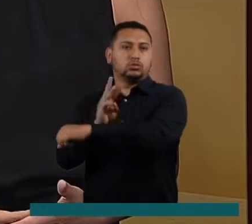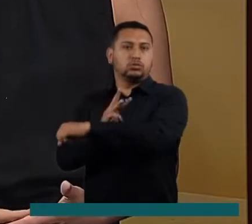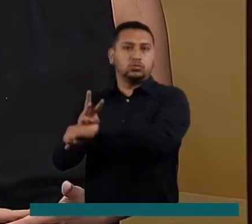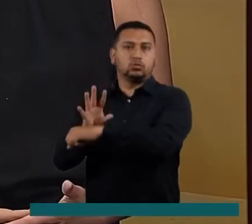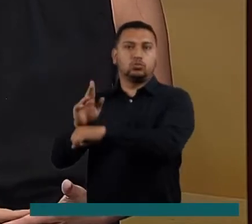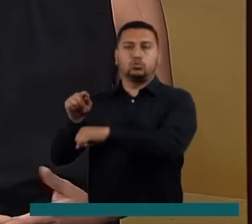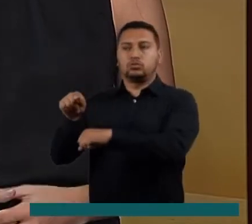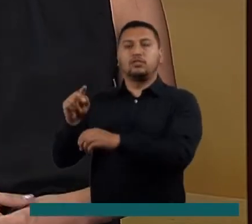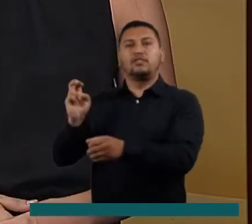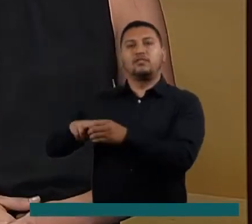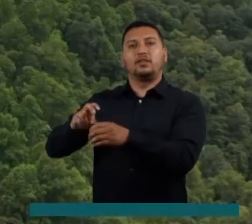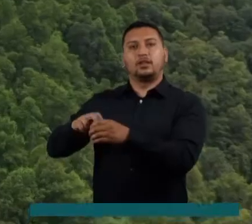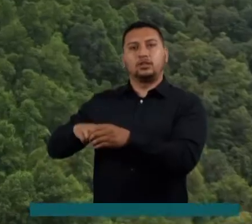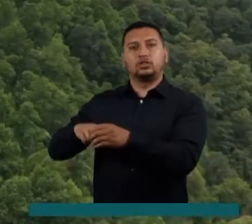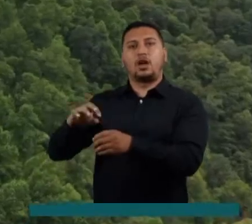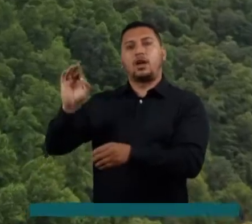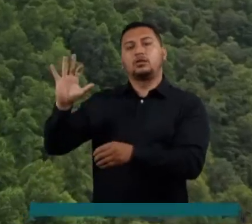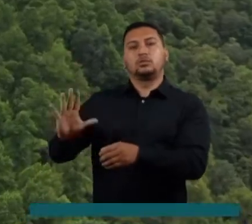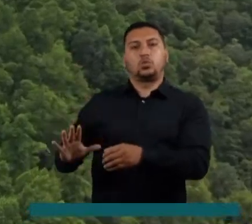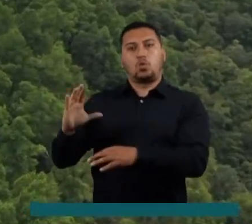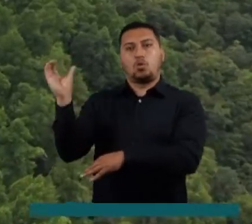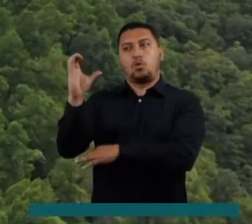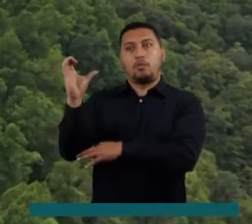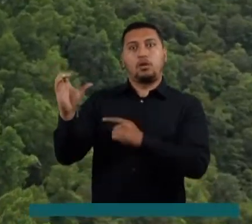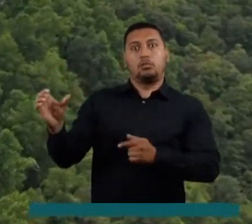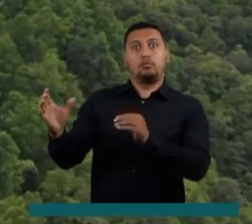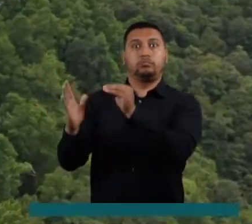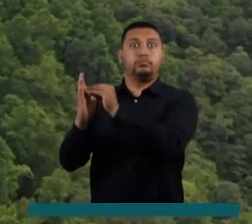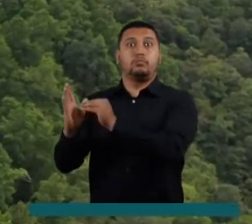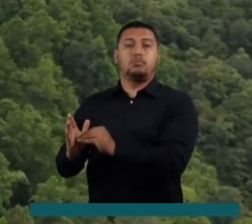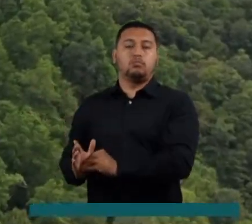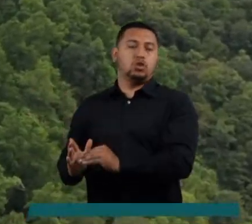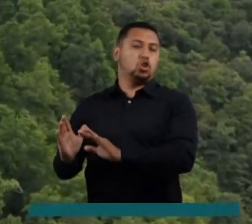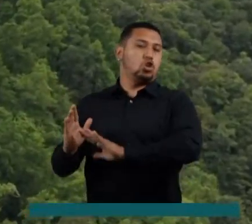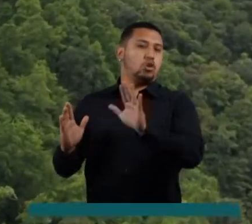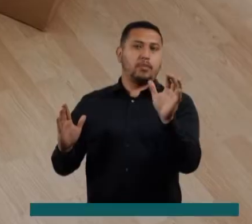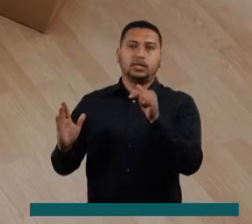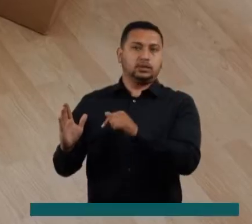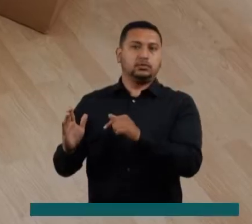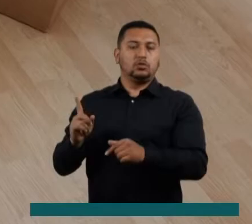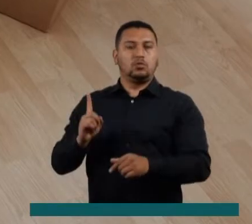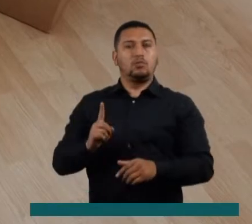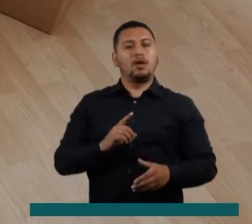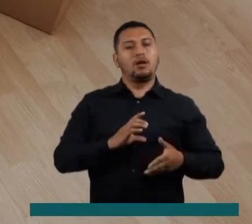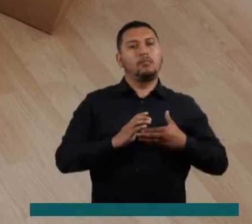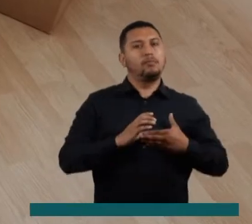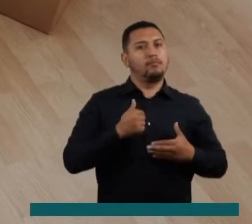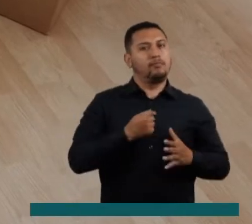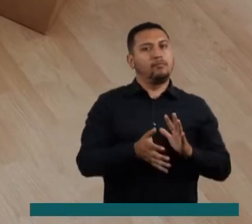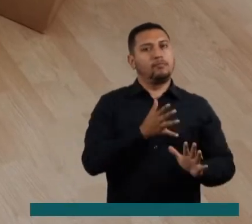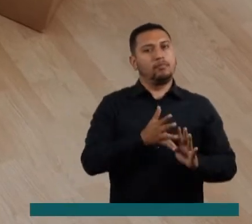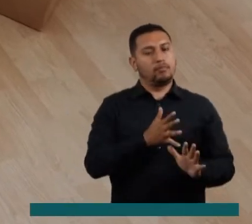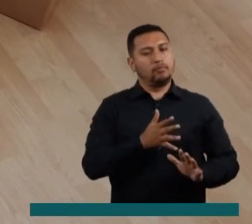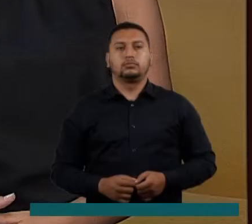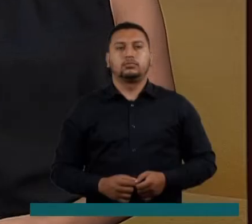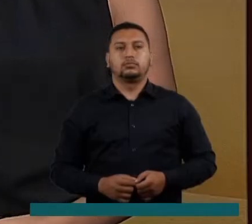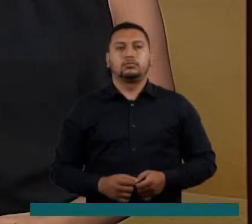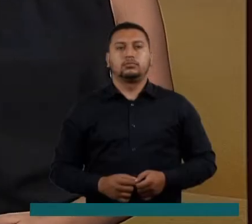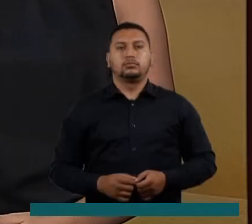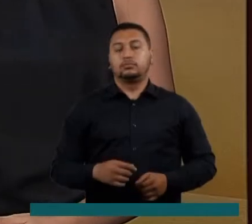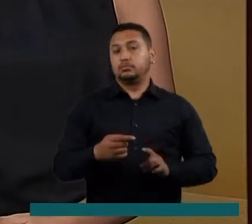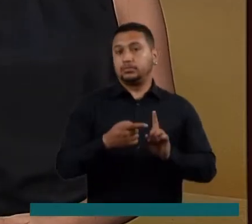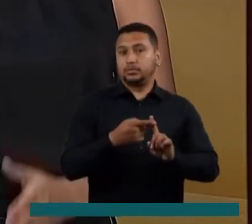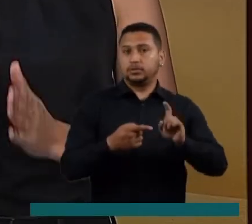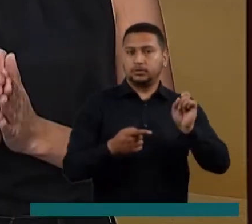de la Federación de Aseguradores Colombianos, FASECOLDA. Algunas recomendaciones con respecto al tema que hacen los expertos son las siguientes.